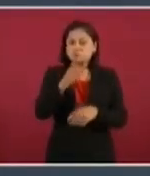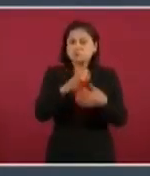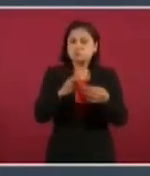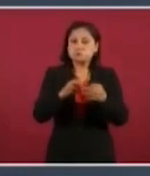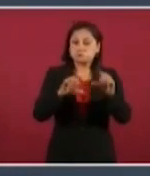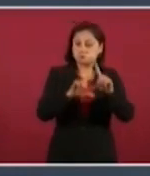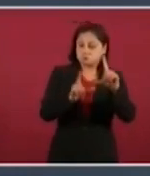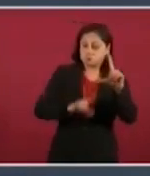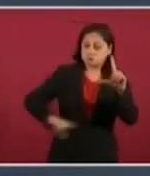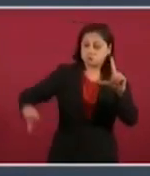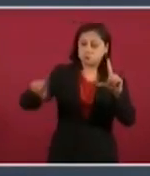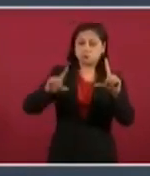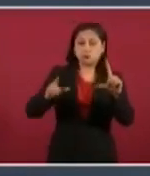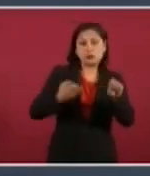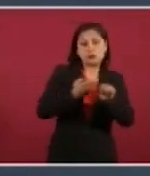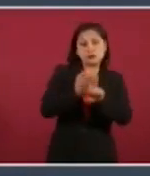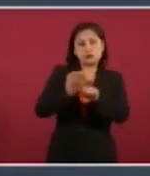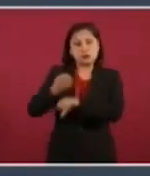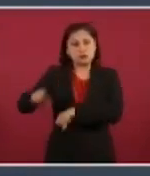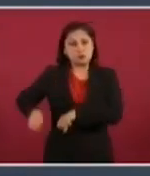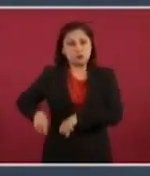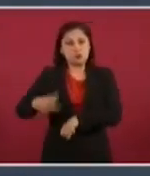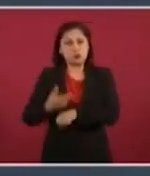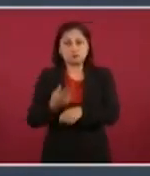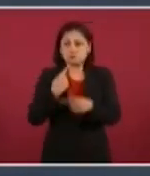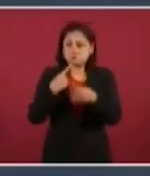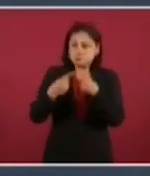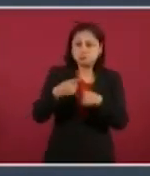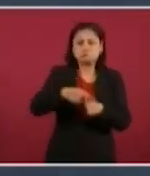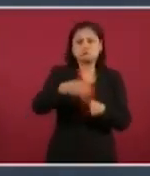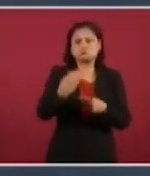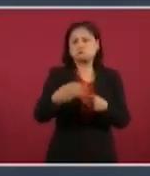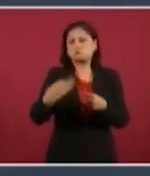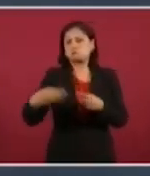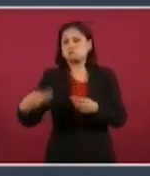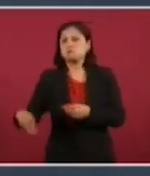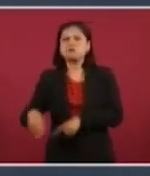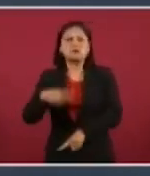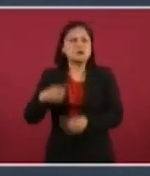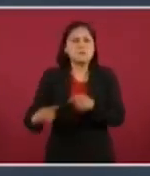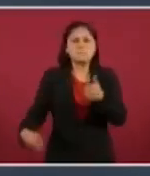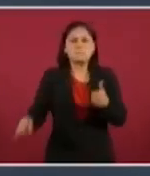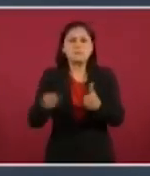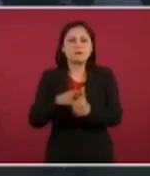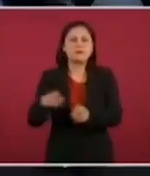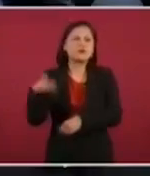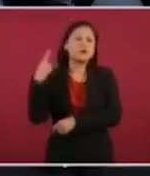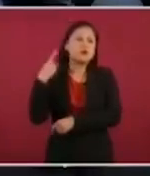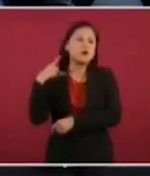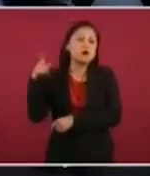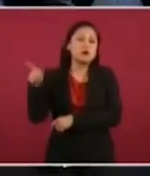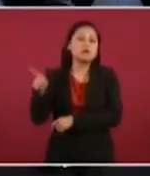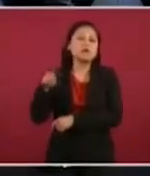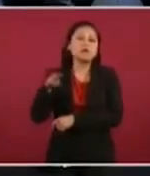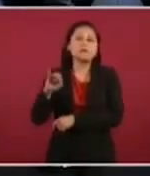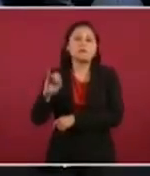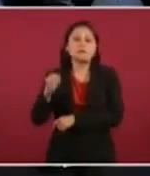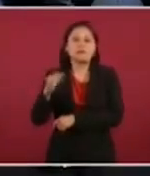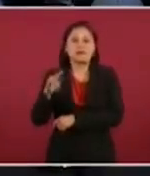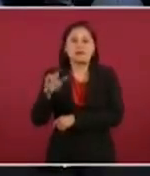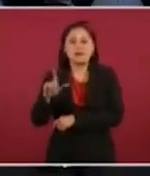muy bien. Y el primero en aceptar fue el gobernador de Puebla, Miguel Barbosa. Ya